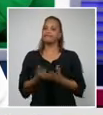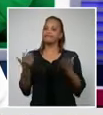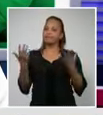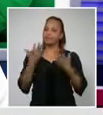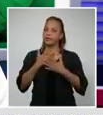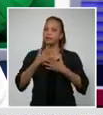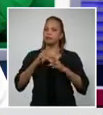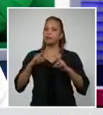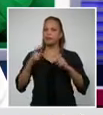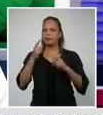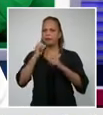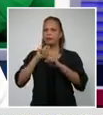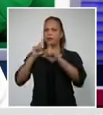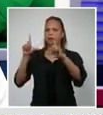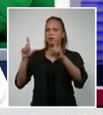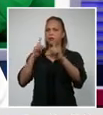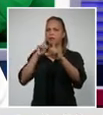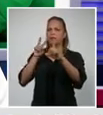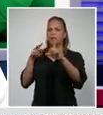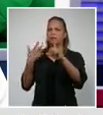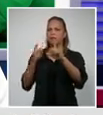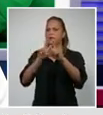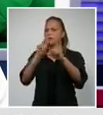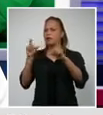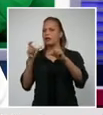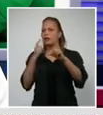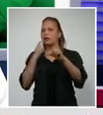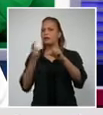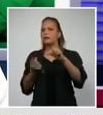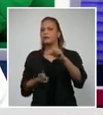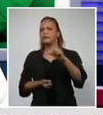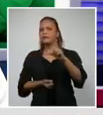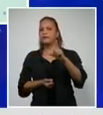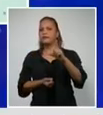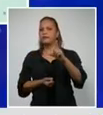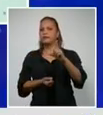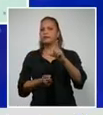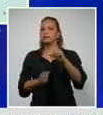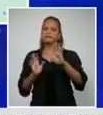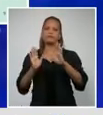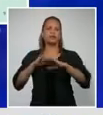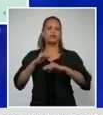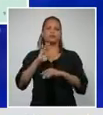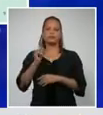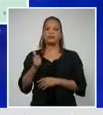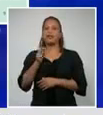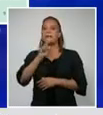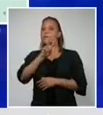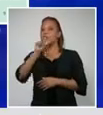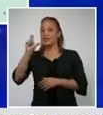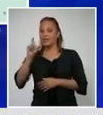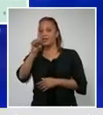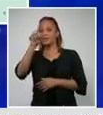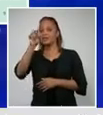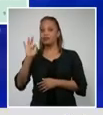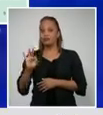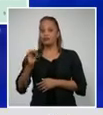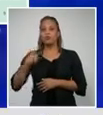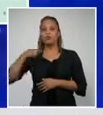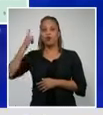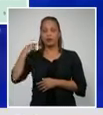repite la imagen de Villa Clara. No, bien, Villa Clara 18 casos en el día de